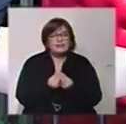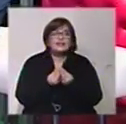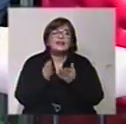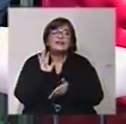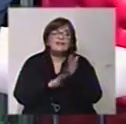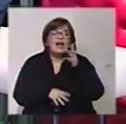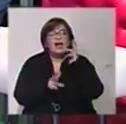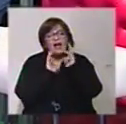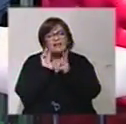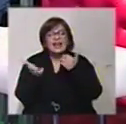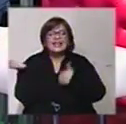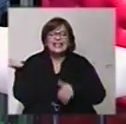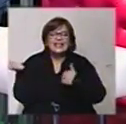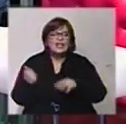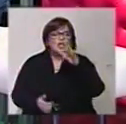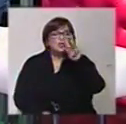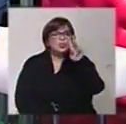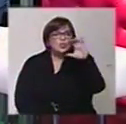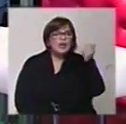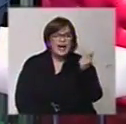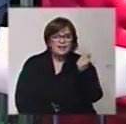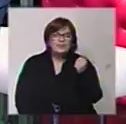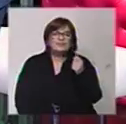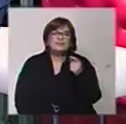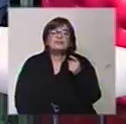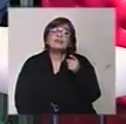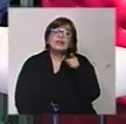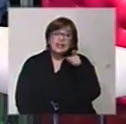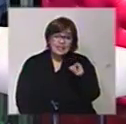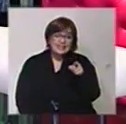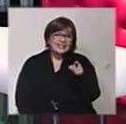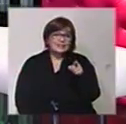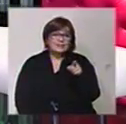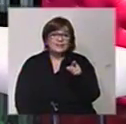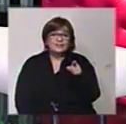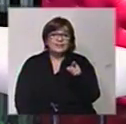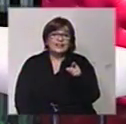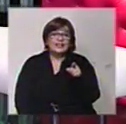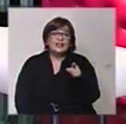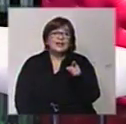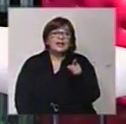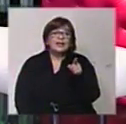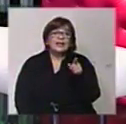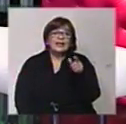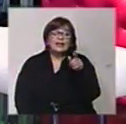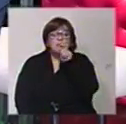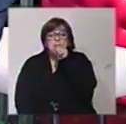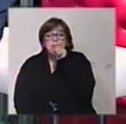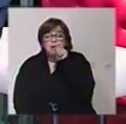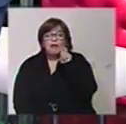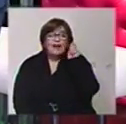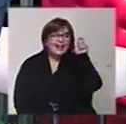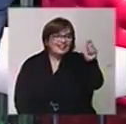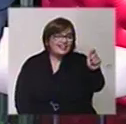Tuca, que es el guitarrista de la banda, cuya imagen convidándole un porro a Burdén en un momento de la